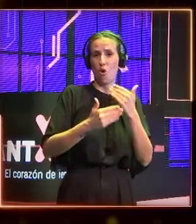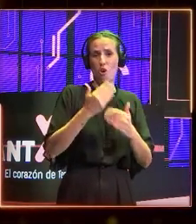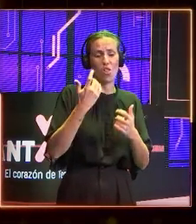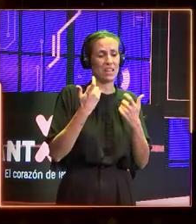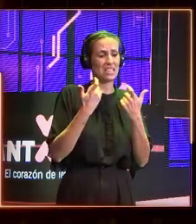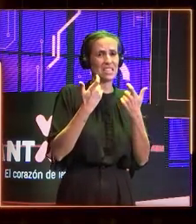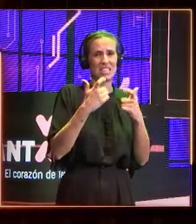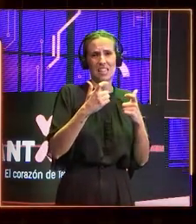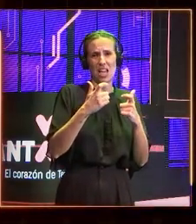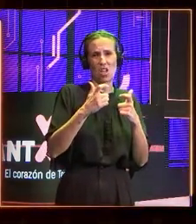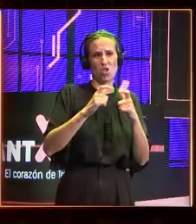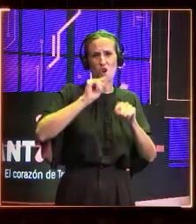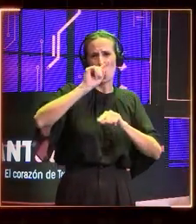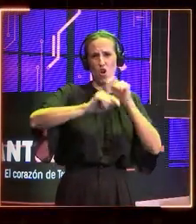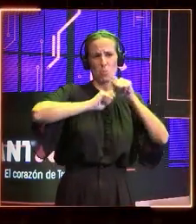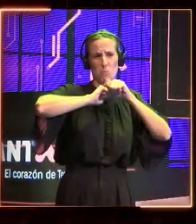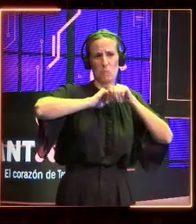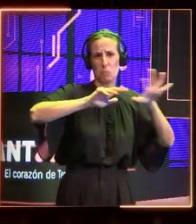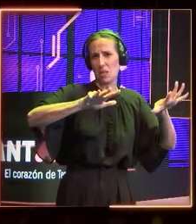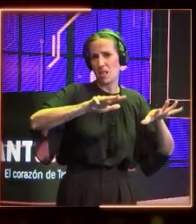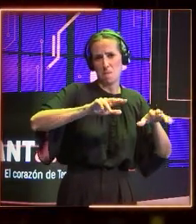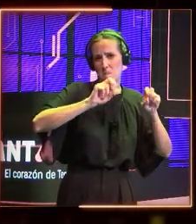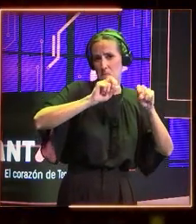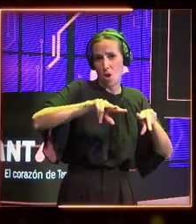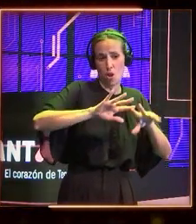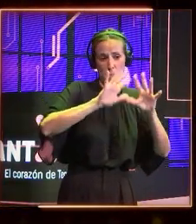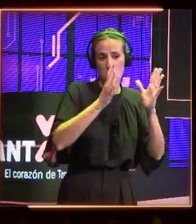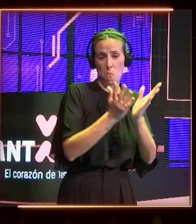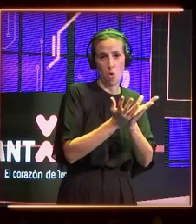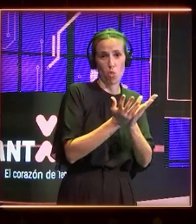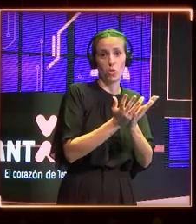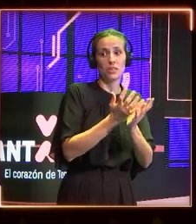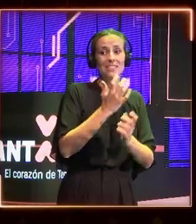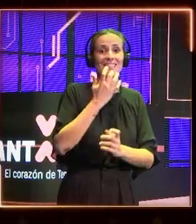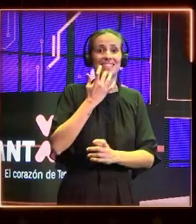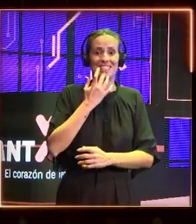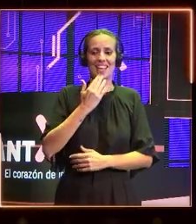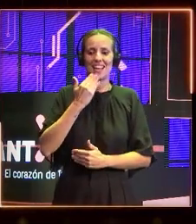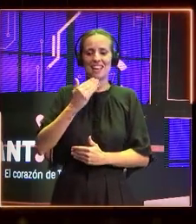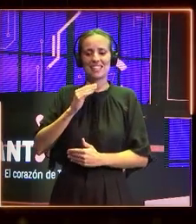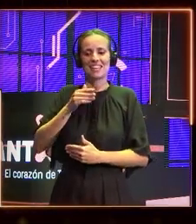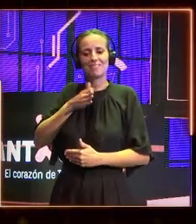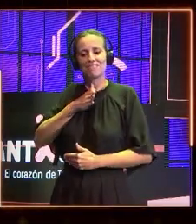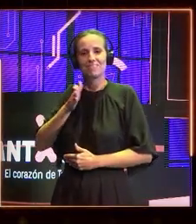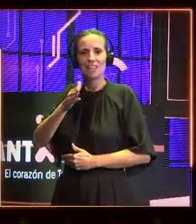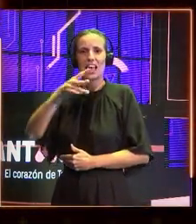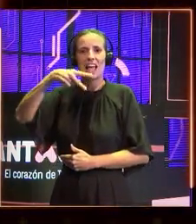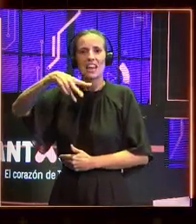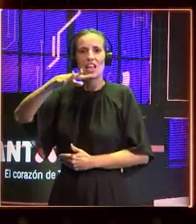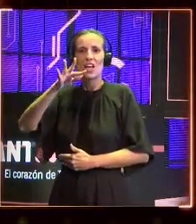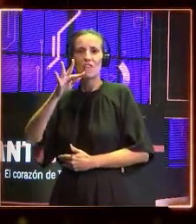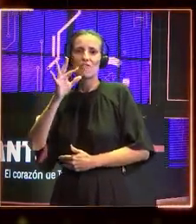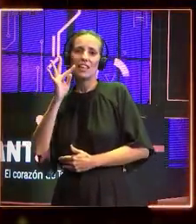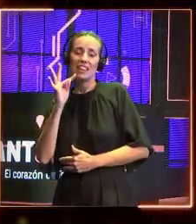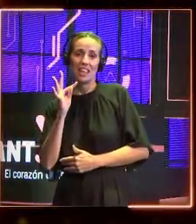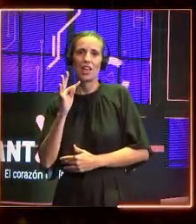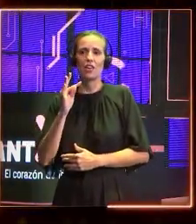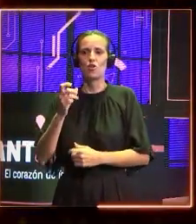eh contaminantes en el mundo si trabajamos a través de los nfts podemos evitar que se